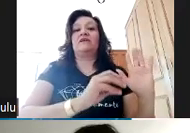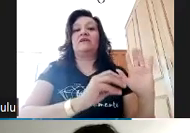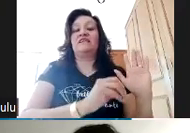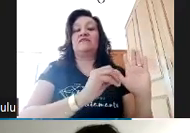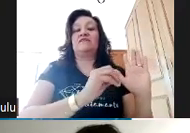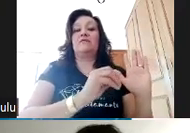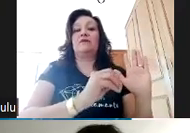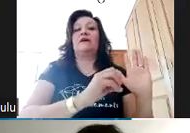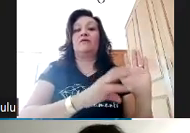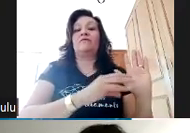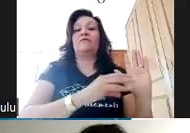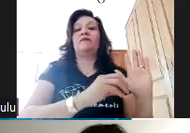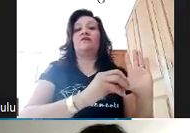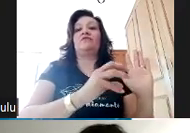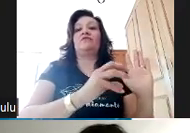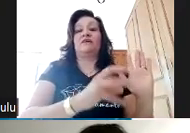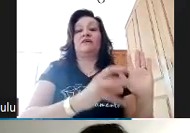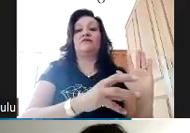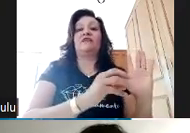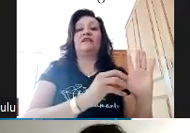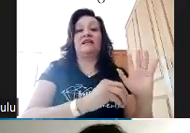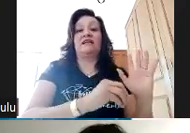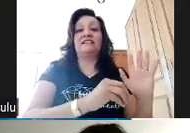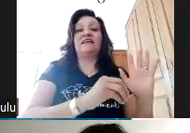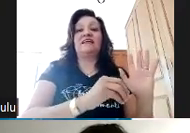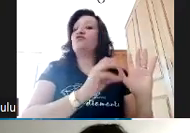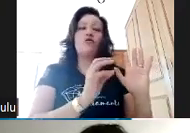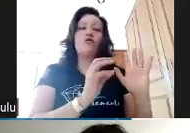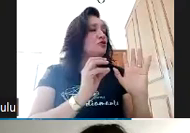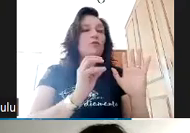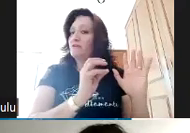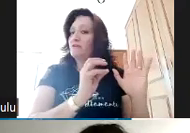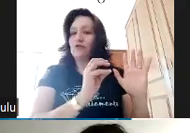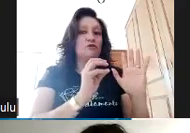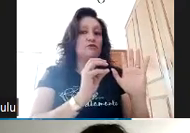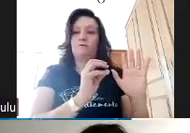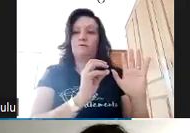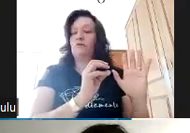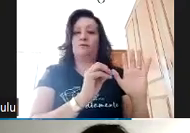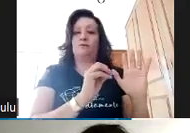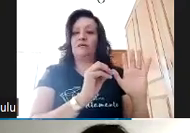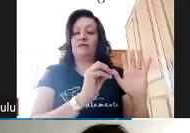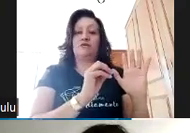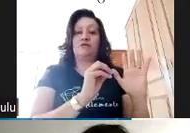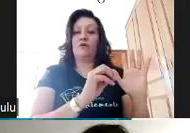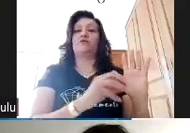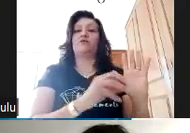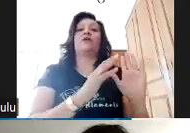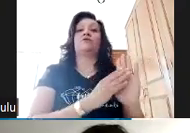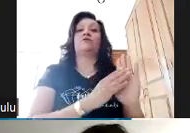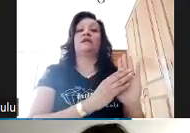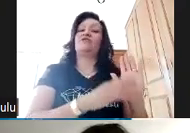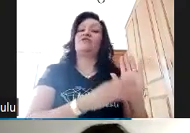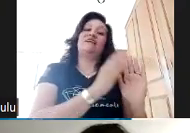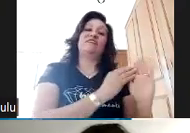Erizo tiene este problema lo le vas dando la información y qué crees todos son buenos todos los prospectos son Bueno